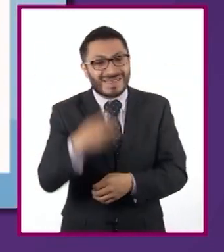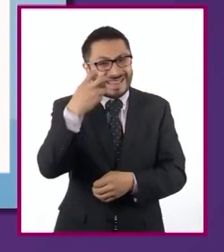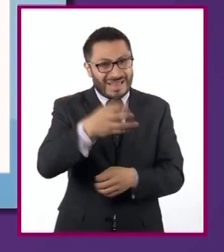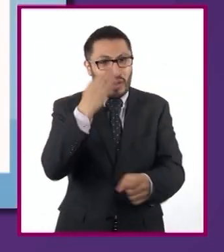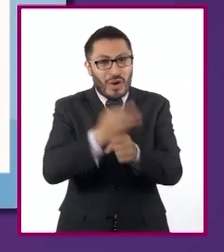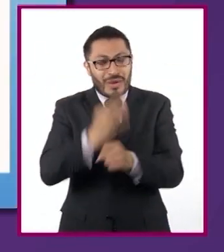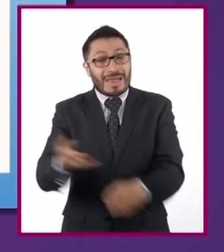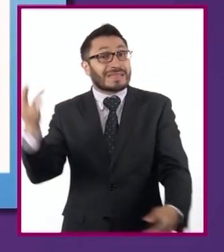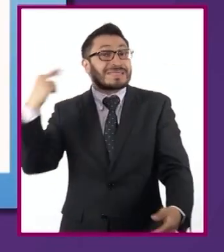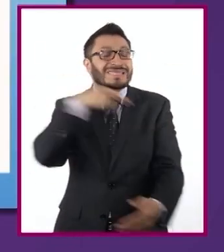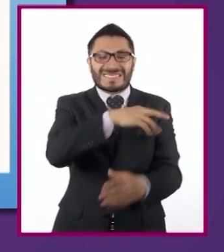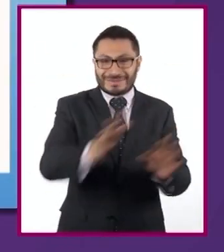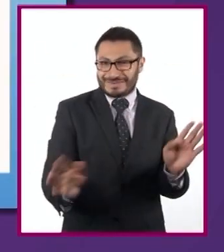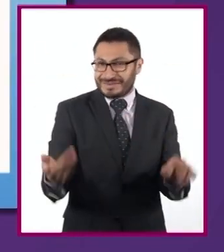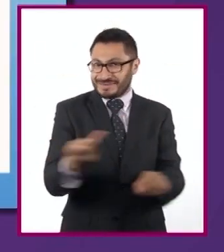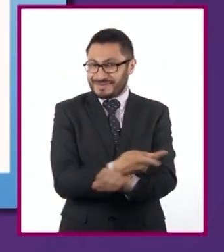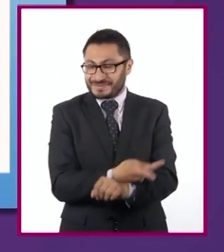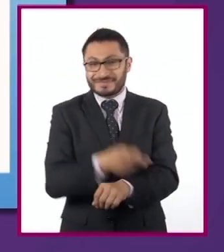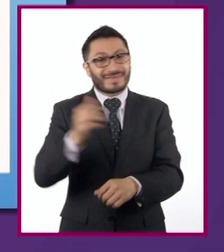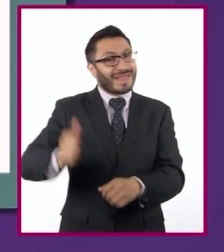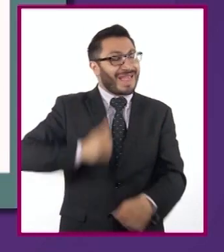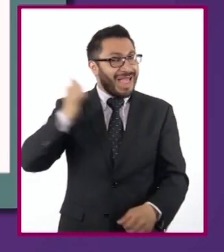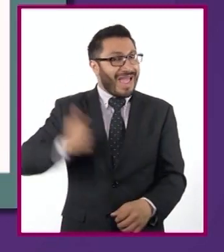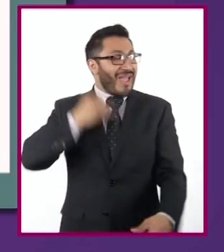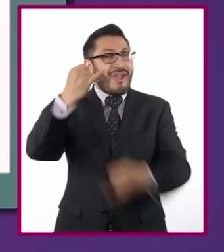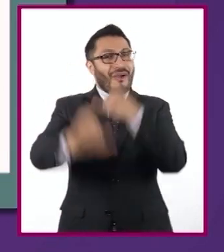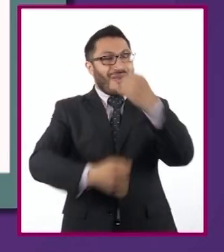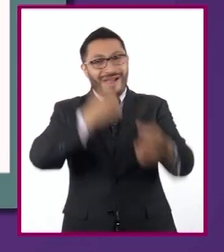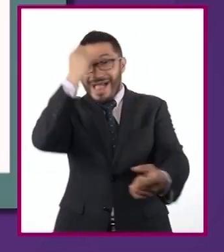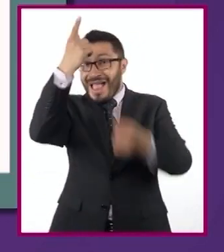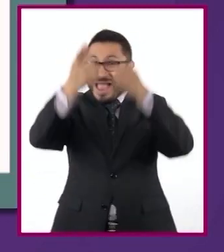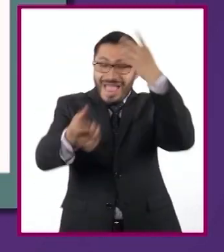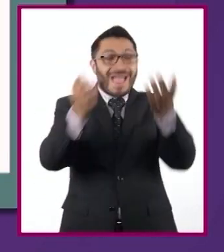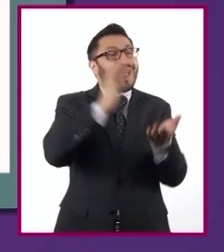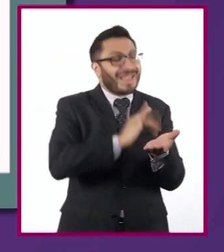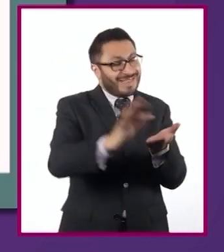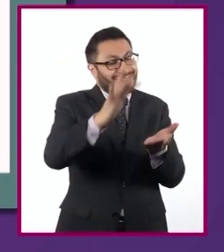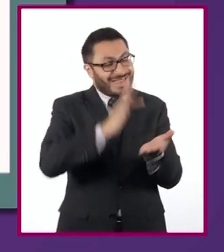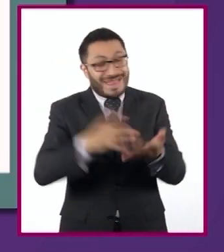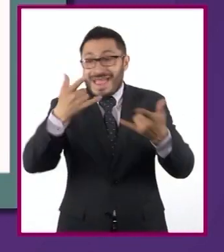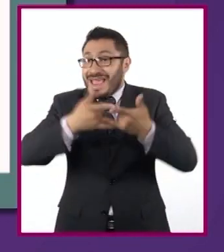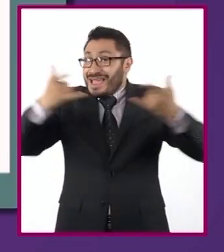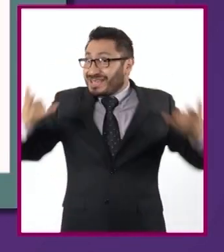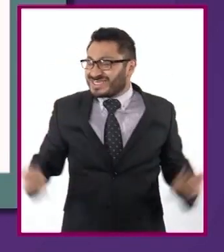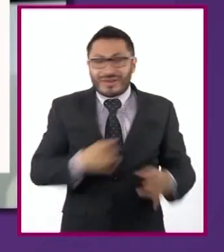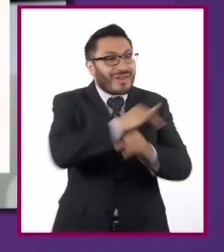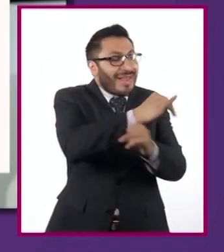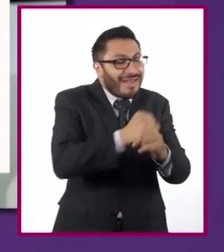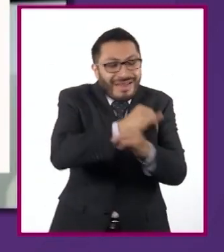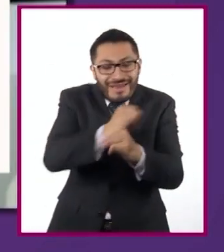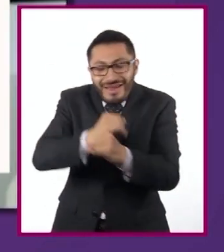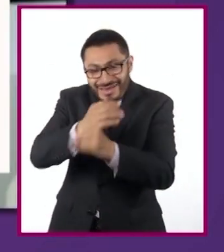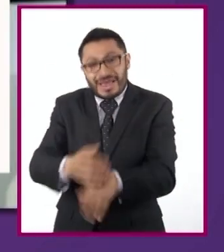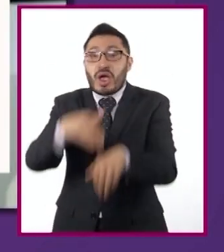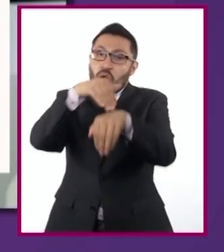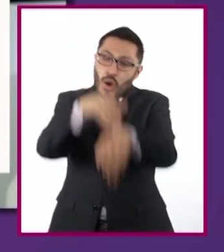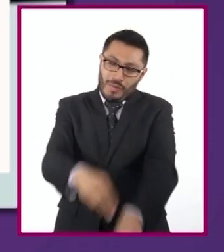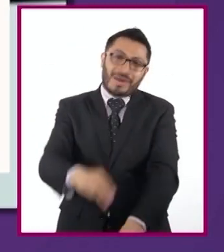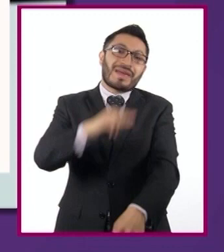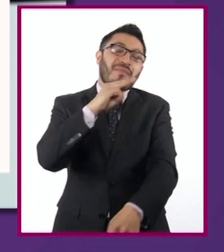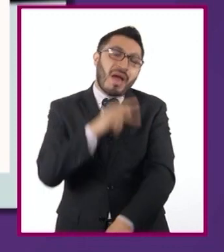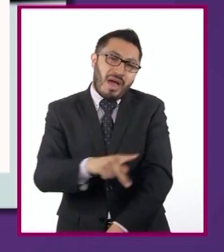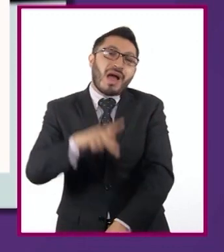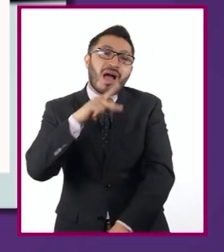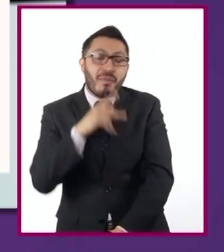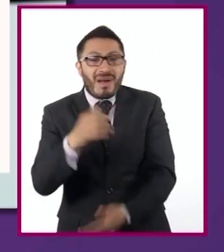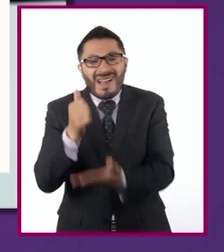situación pasará pronto. Aprovecha para jugar y crear. Lee, inventa relatos, investiga historias. Hazle caso a mamá y papá,